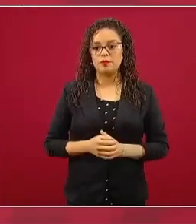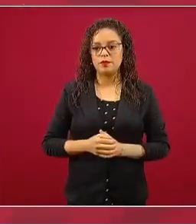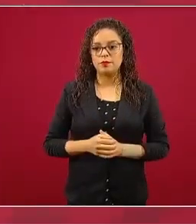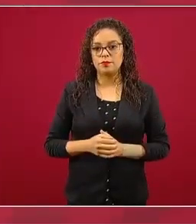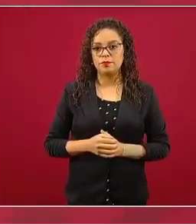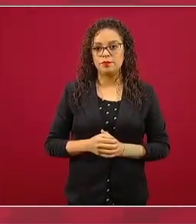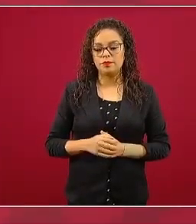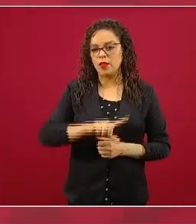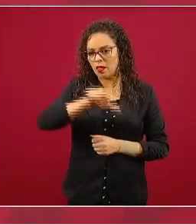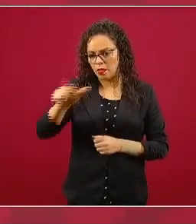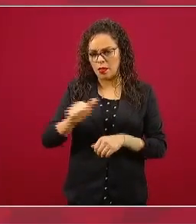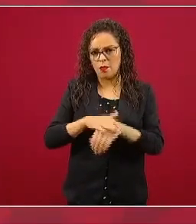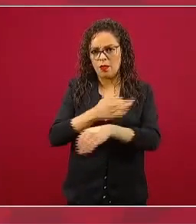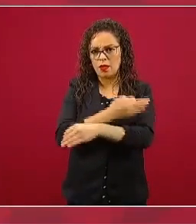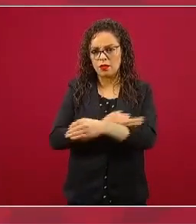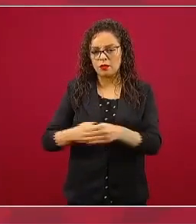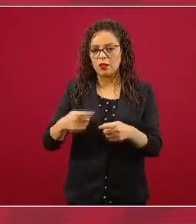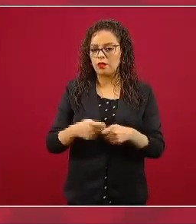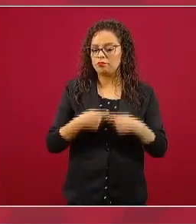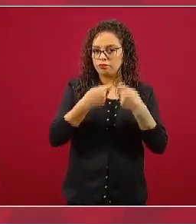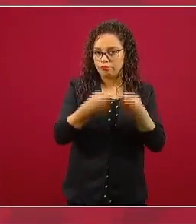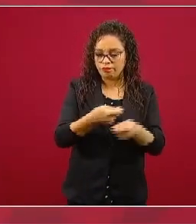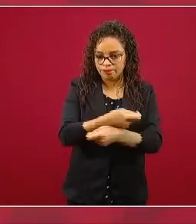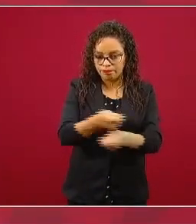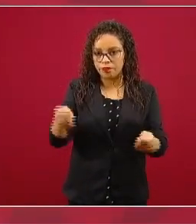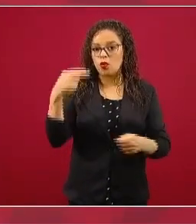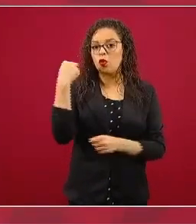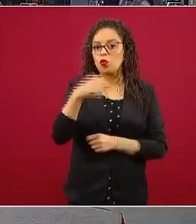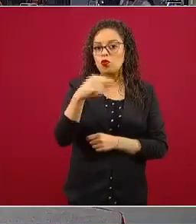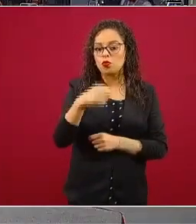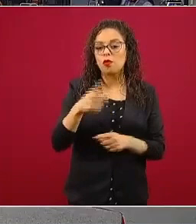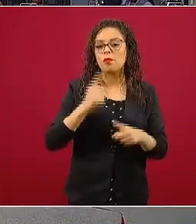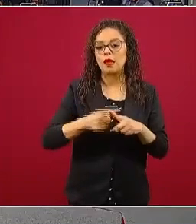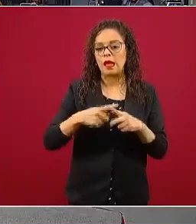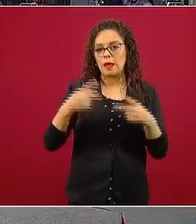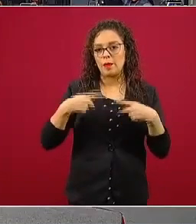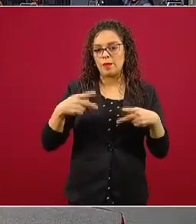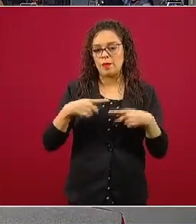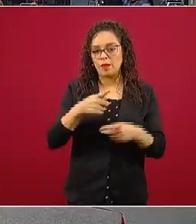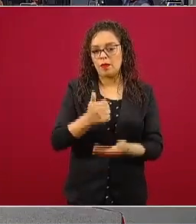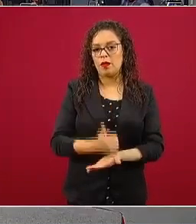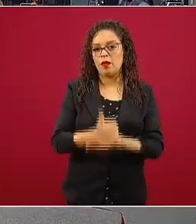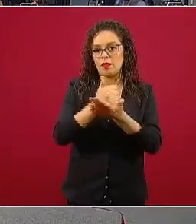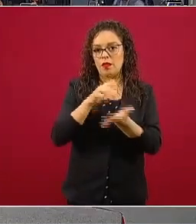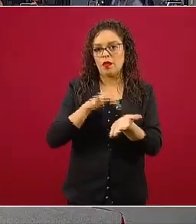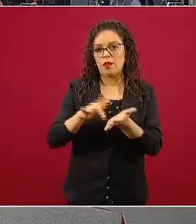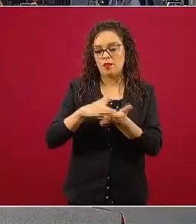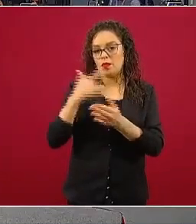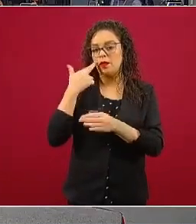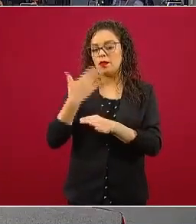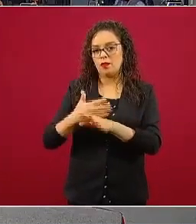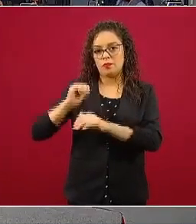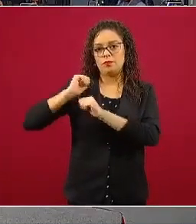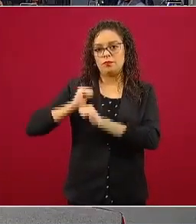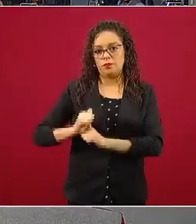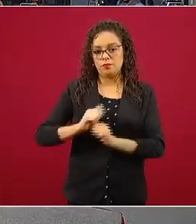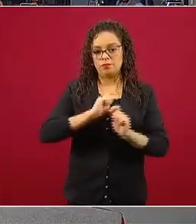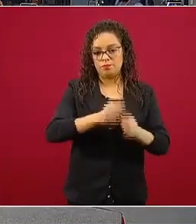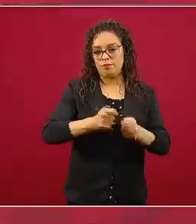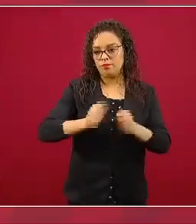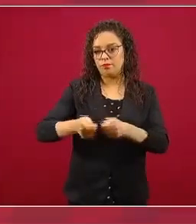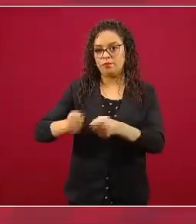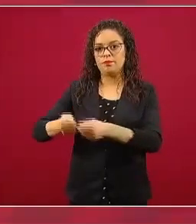los nombres de quienes nos van a ayudar